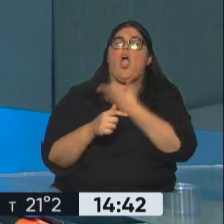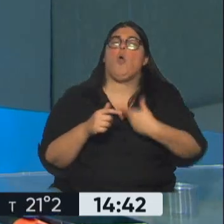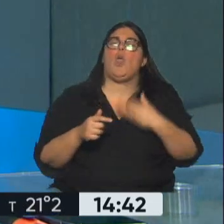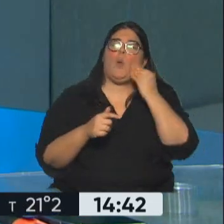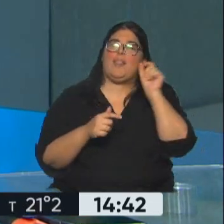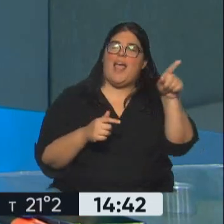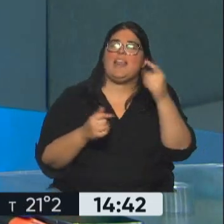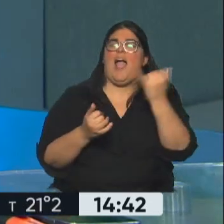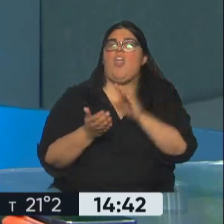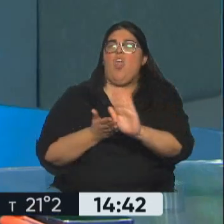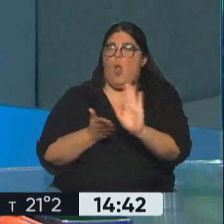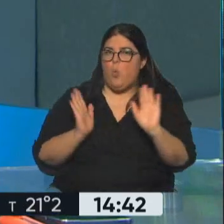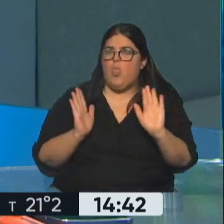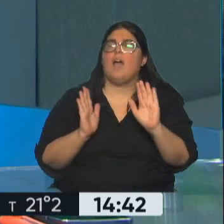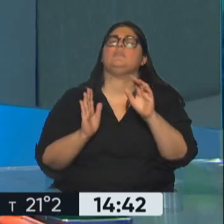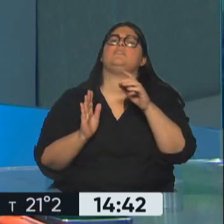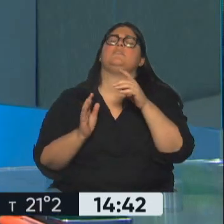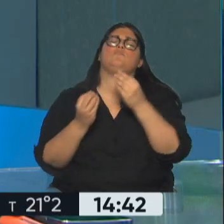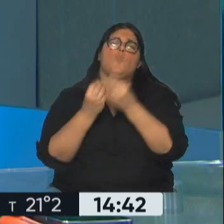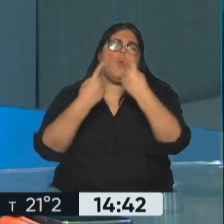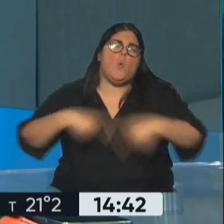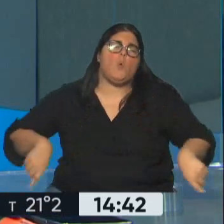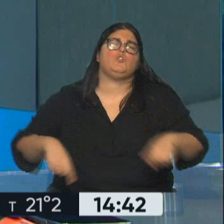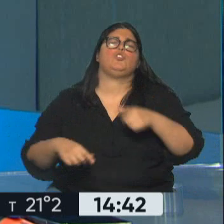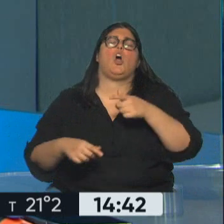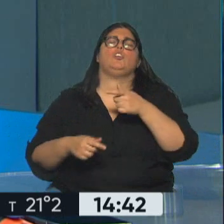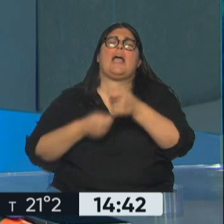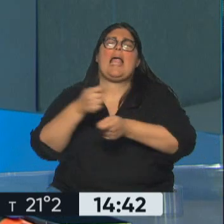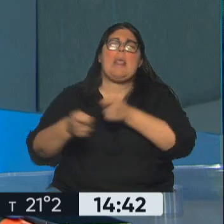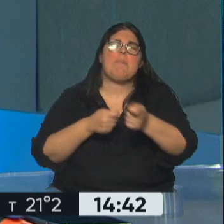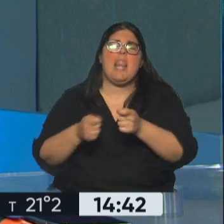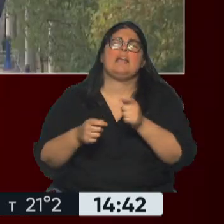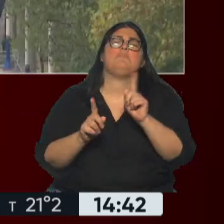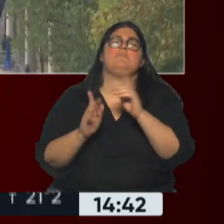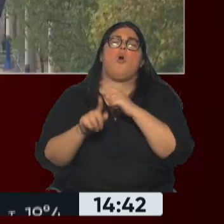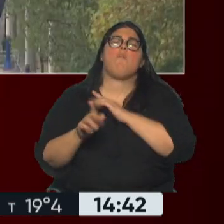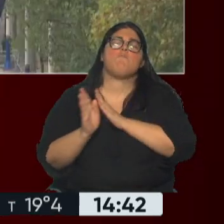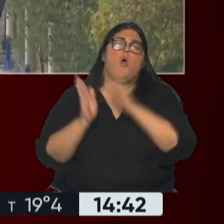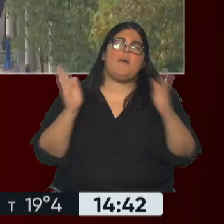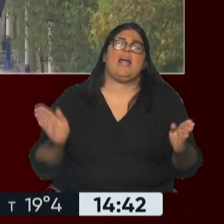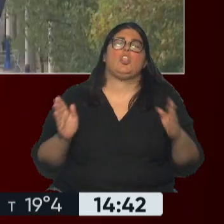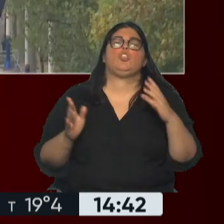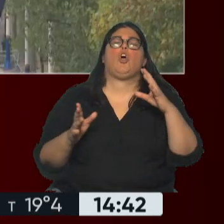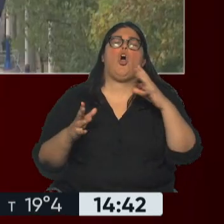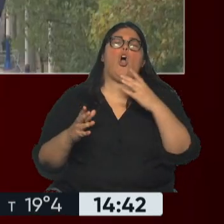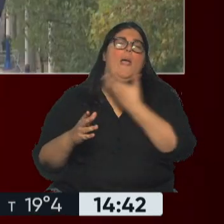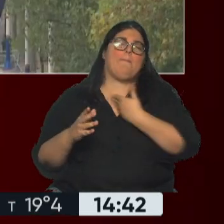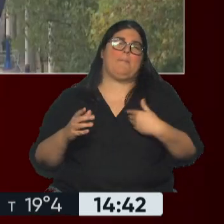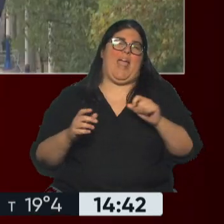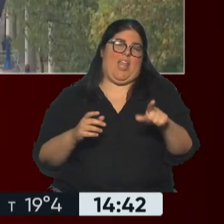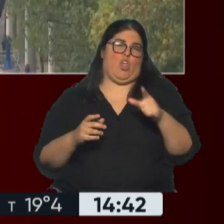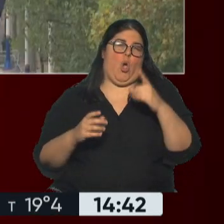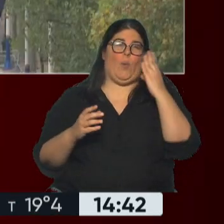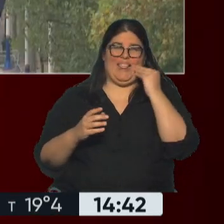británico con un montón de crímenes que se cometieron, bueno, durante la época del Imperio Británico, pero también durante la época